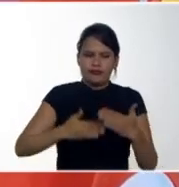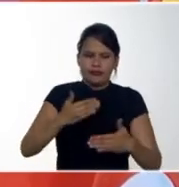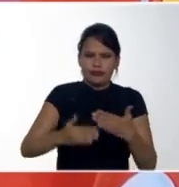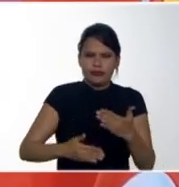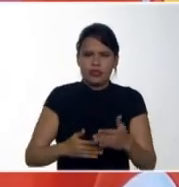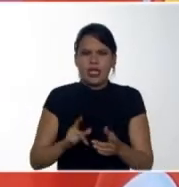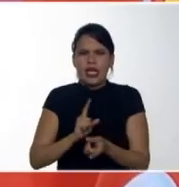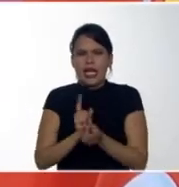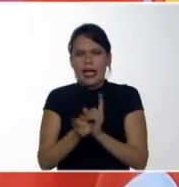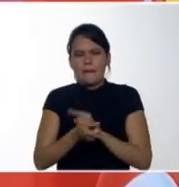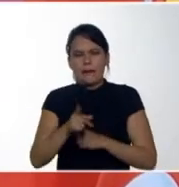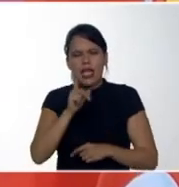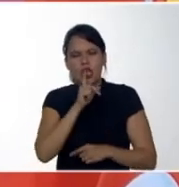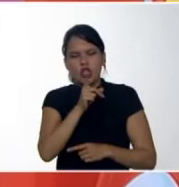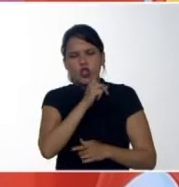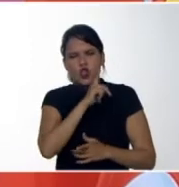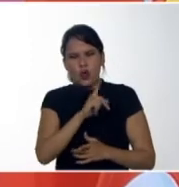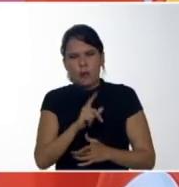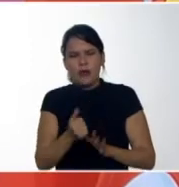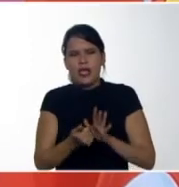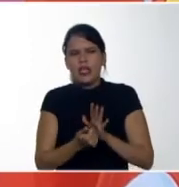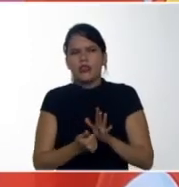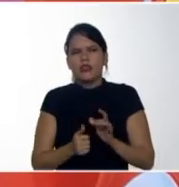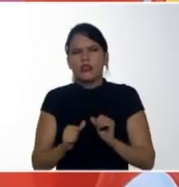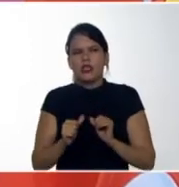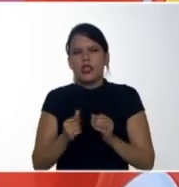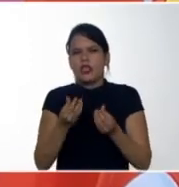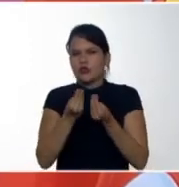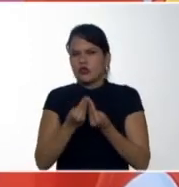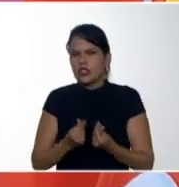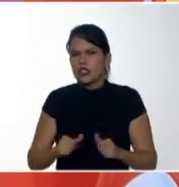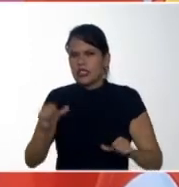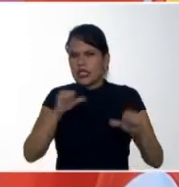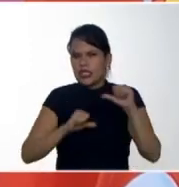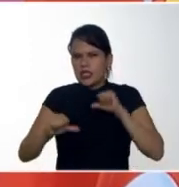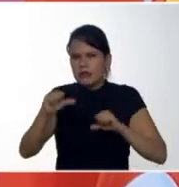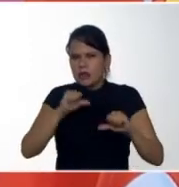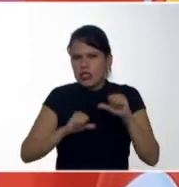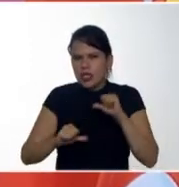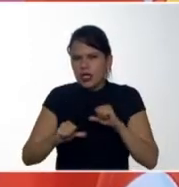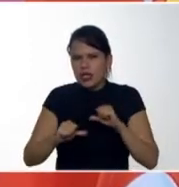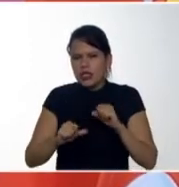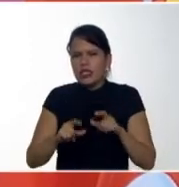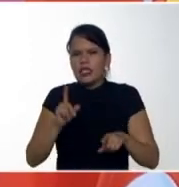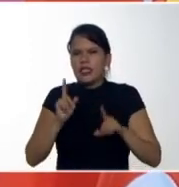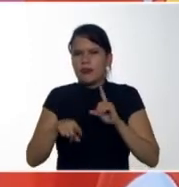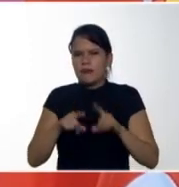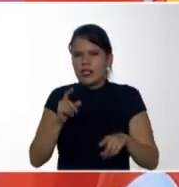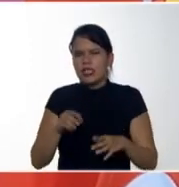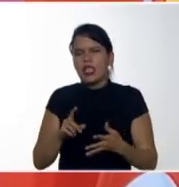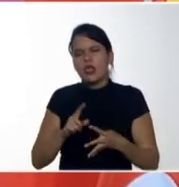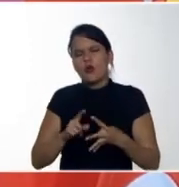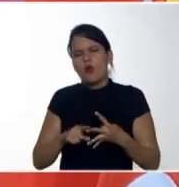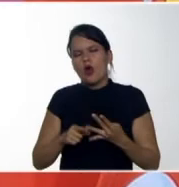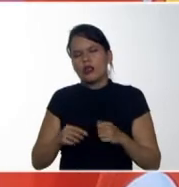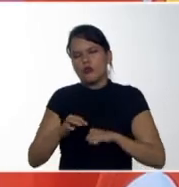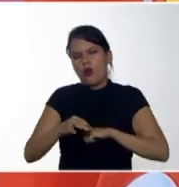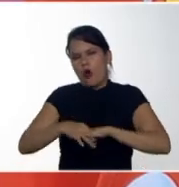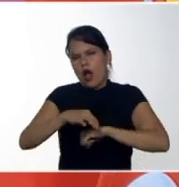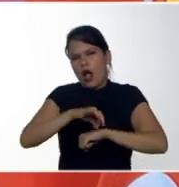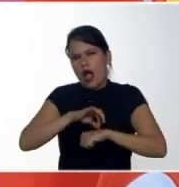sucesivamente, butanal, dependiendo de la cantidad de átomos de carbono. Y al final voy a tener grupo